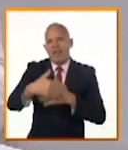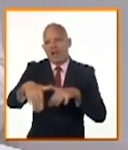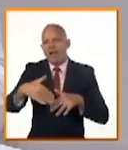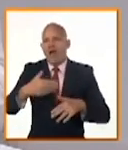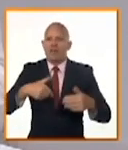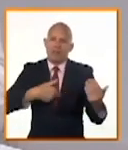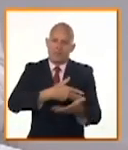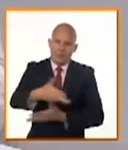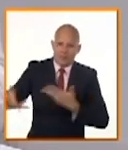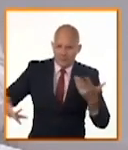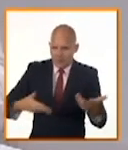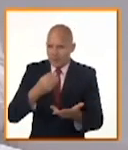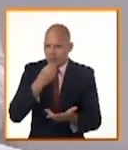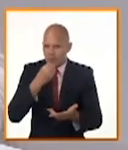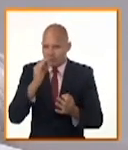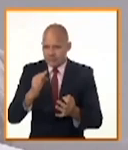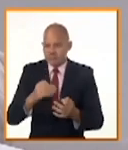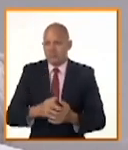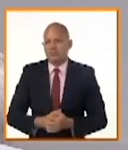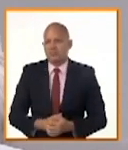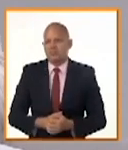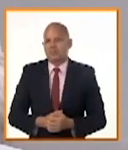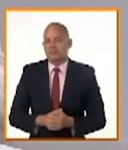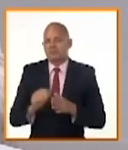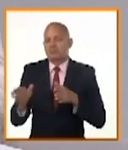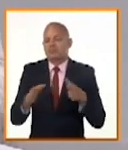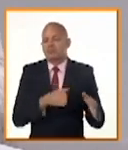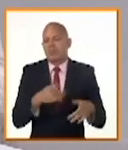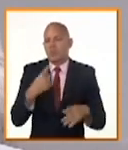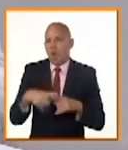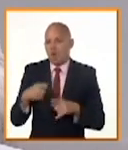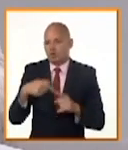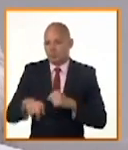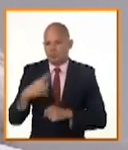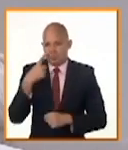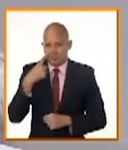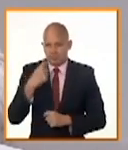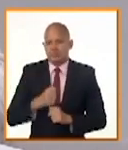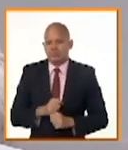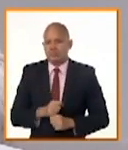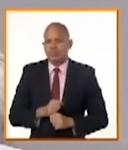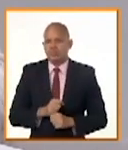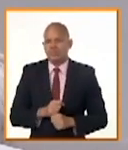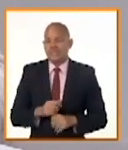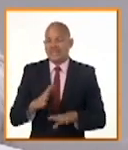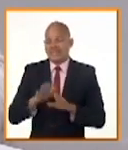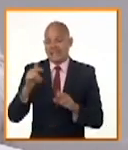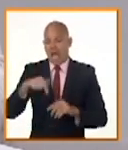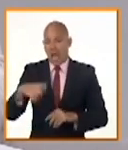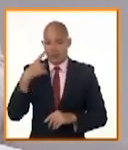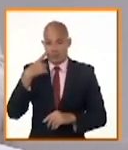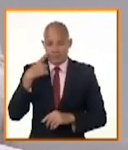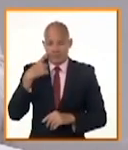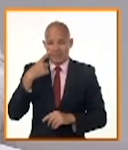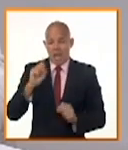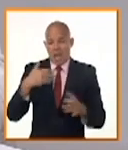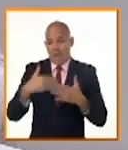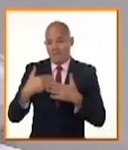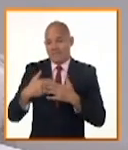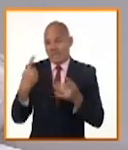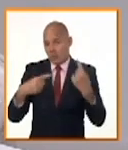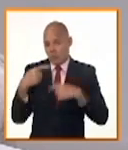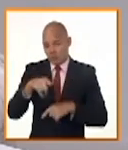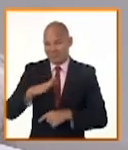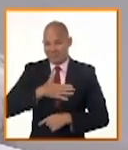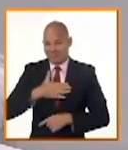de que estos términos también puedan ser acordados con la empresa transportista O sea hay un grupo de empresas transportista de valores hoy que están autorizadas con el Banco Central